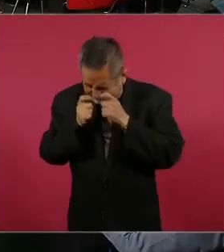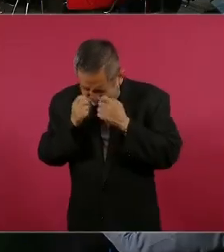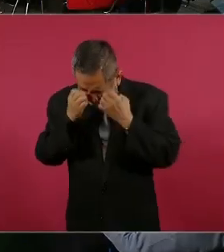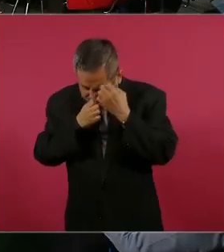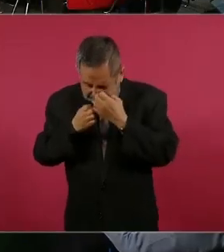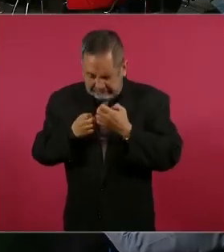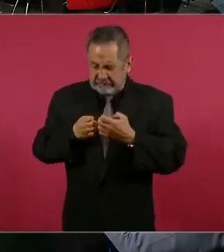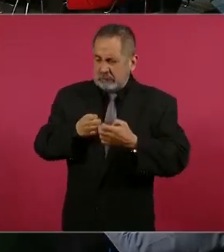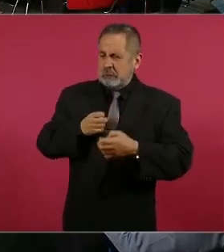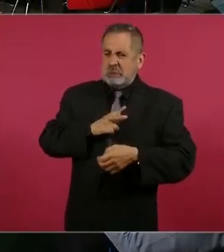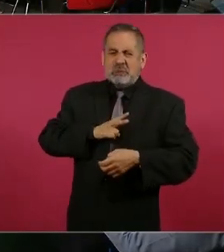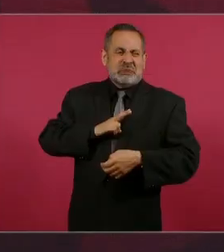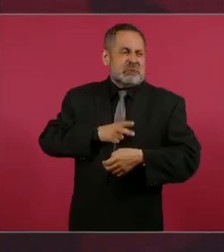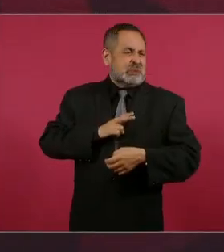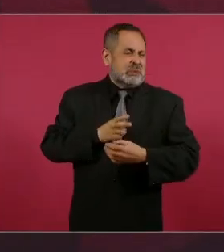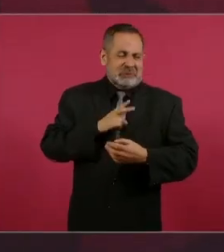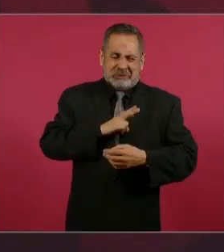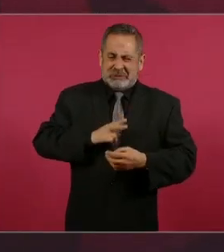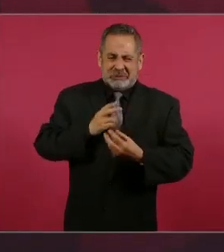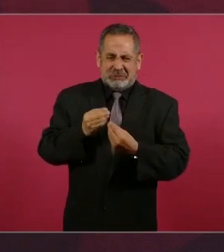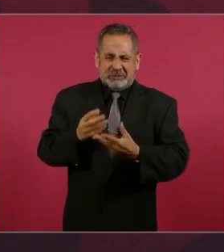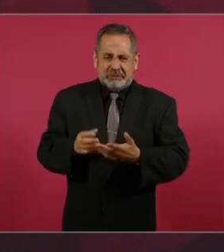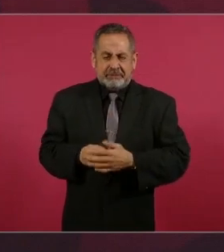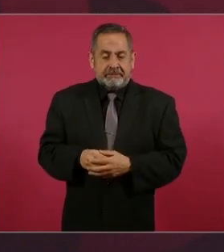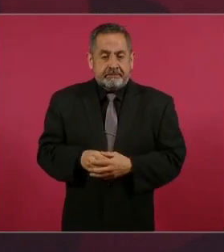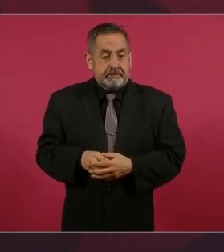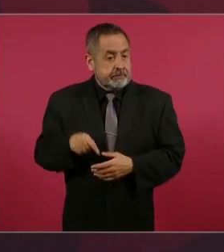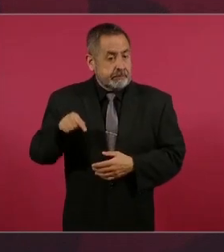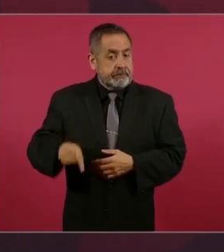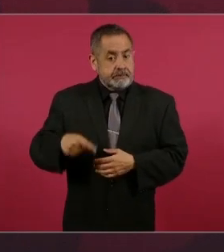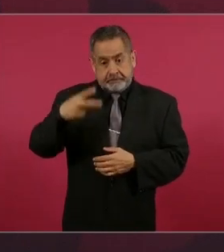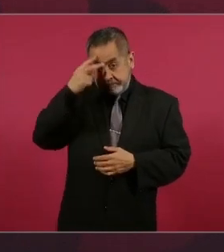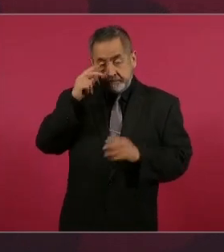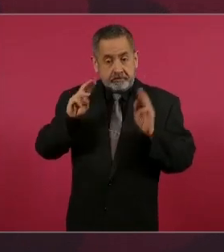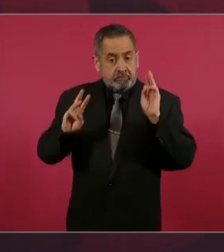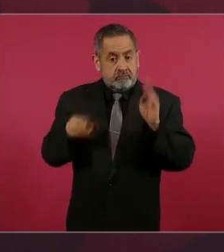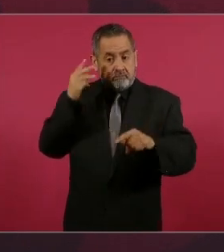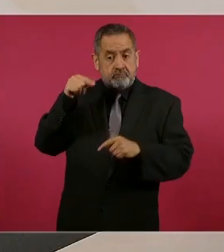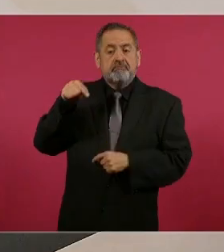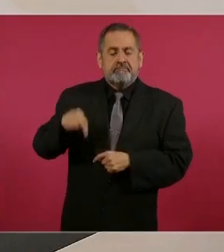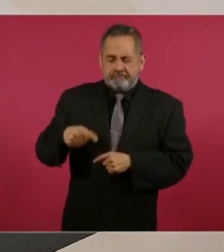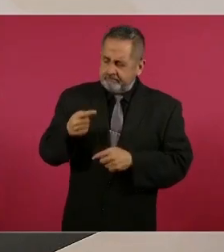El sector salud de México, número uno mundial